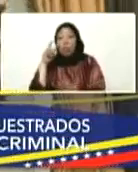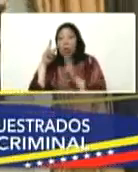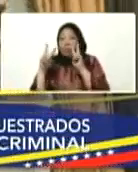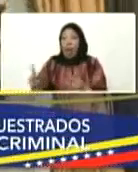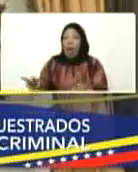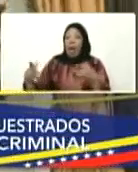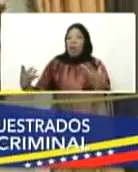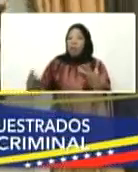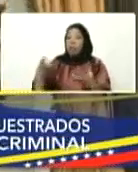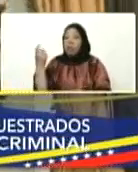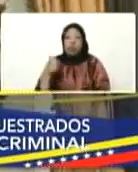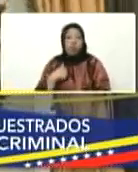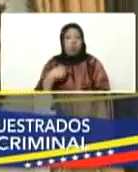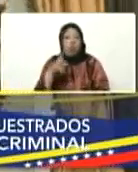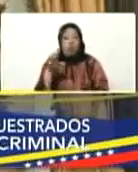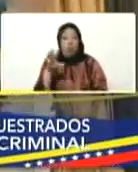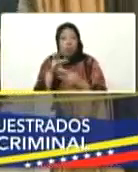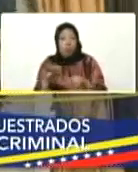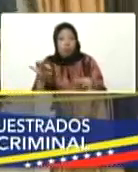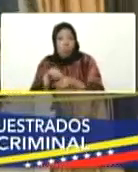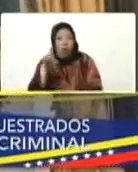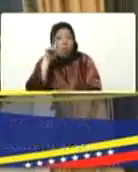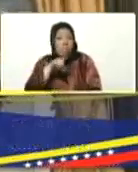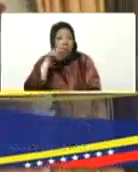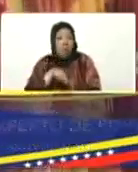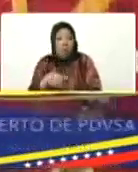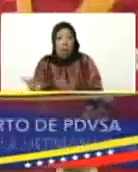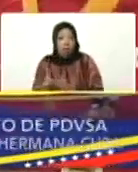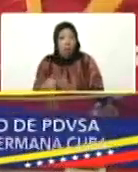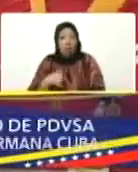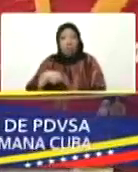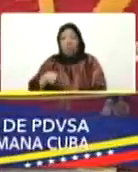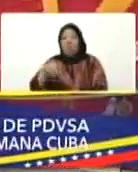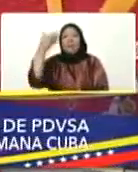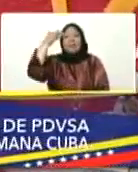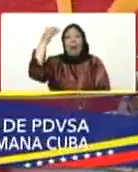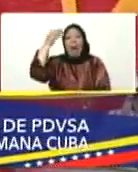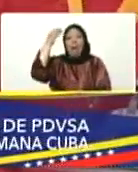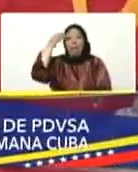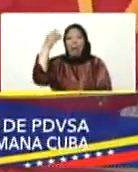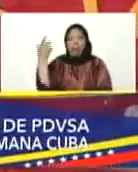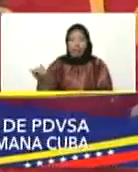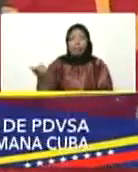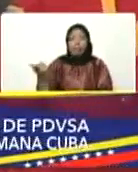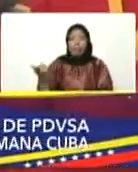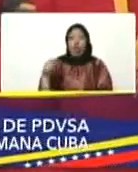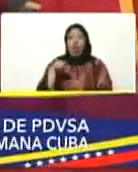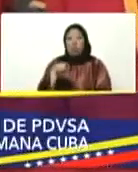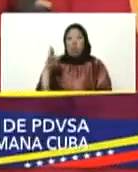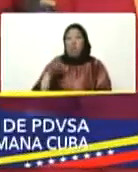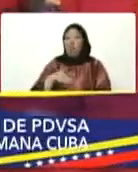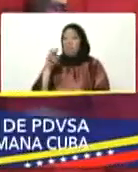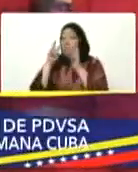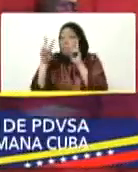No vengo a echar historia a los que saben bastante de camino. Ustedes estuvieron en la candela